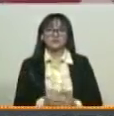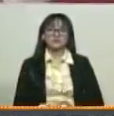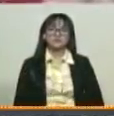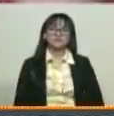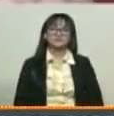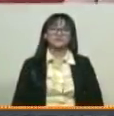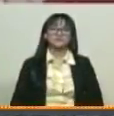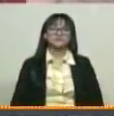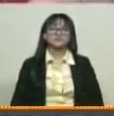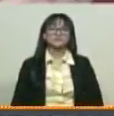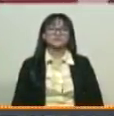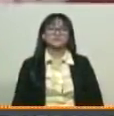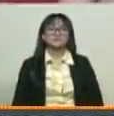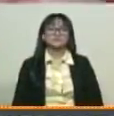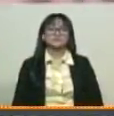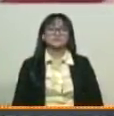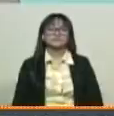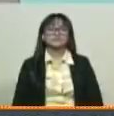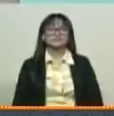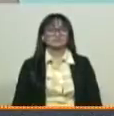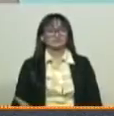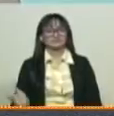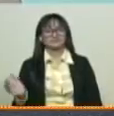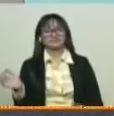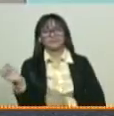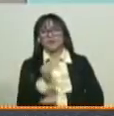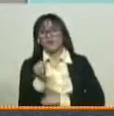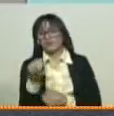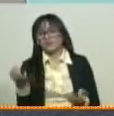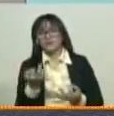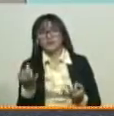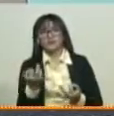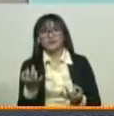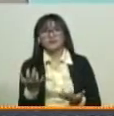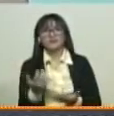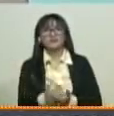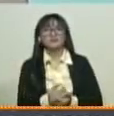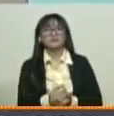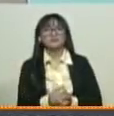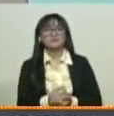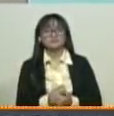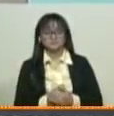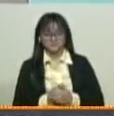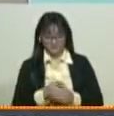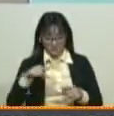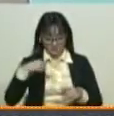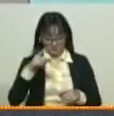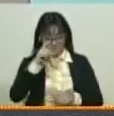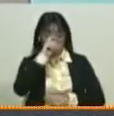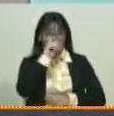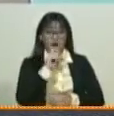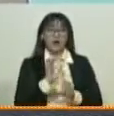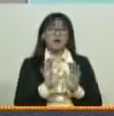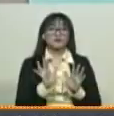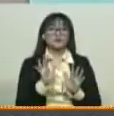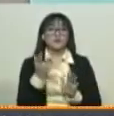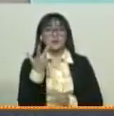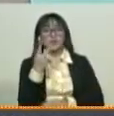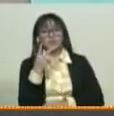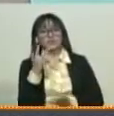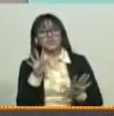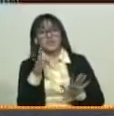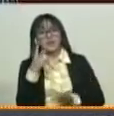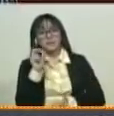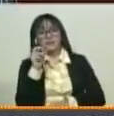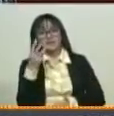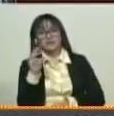Así que es absolutamente necio, deleznable. A lo largo, en los próximos años, en 10, 20, 30, 40, en